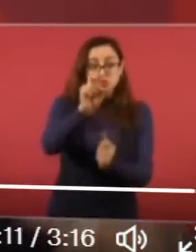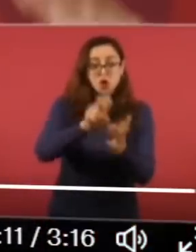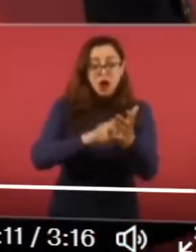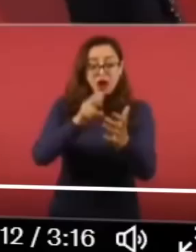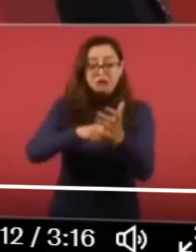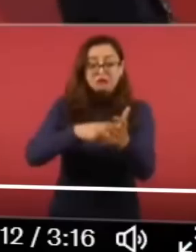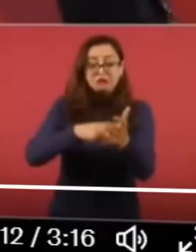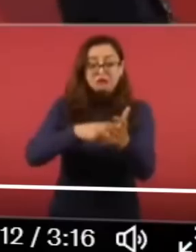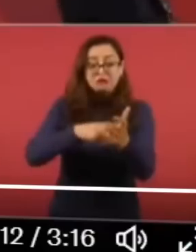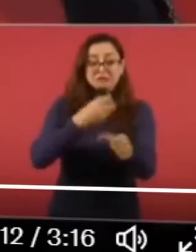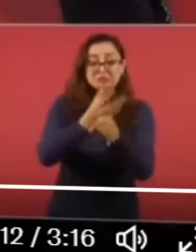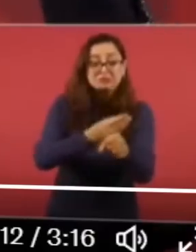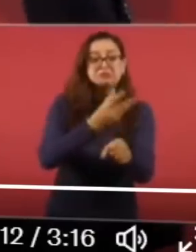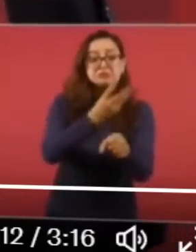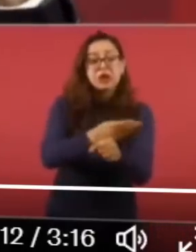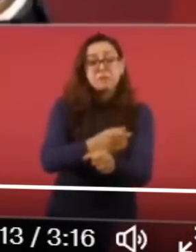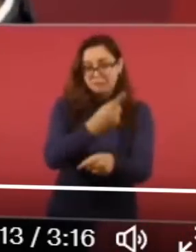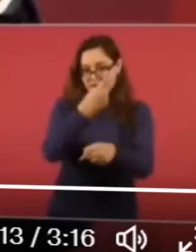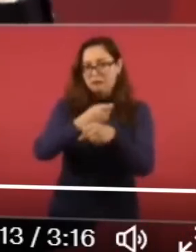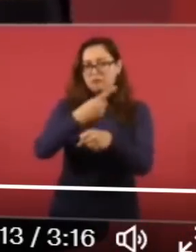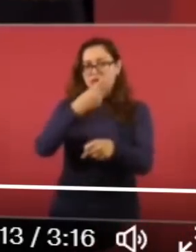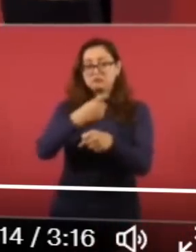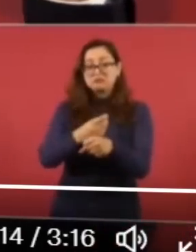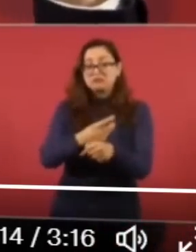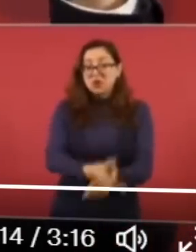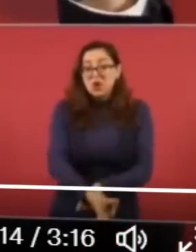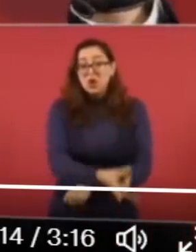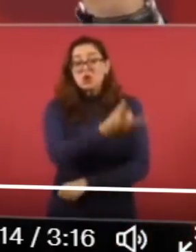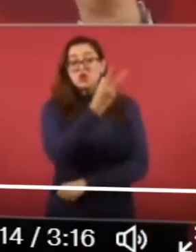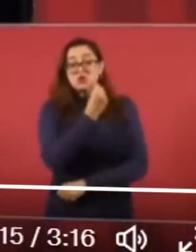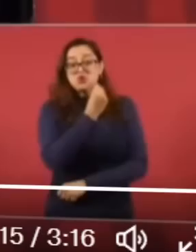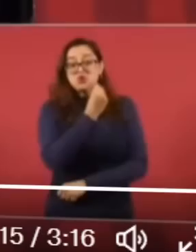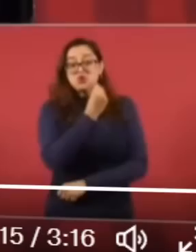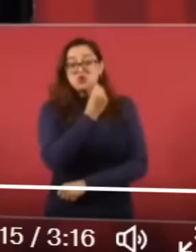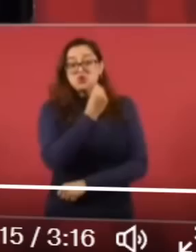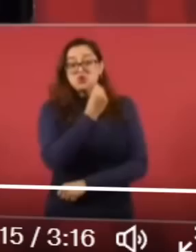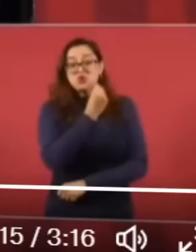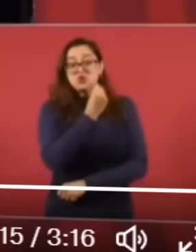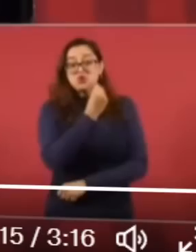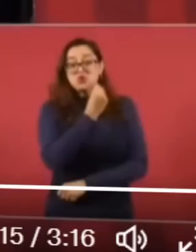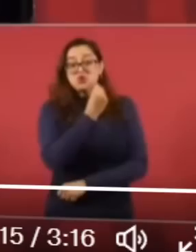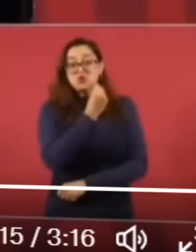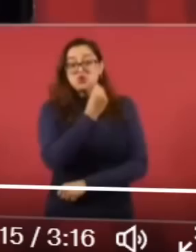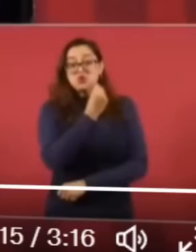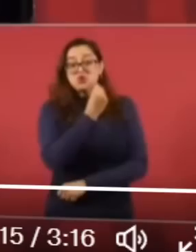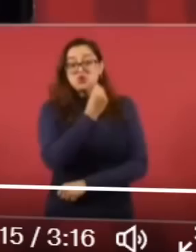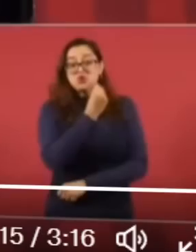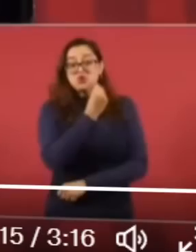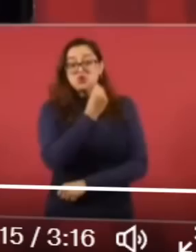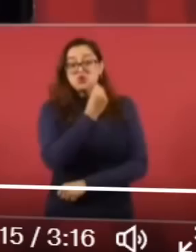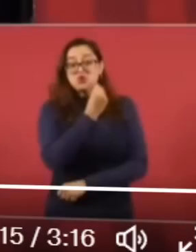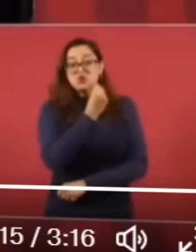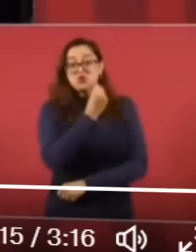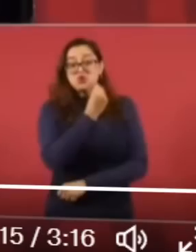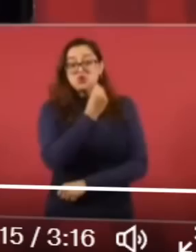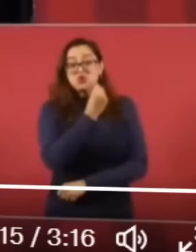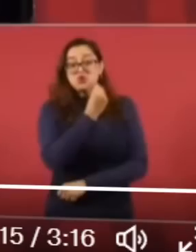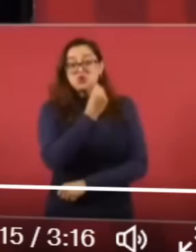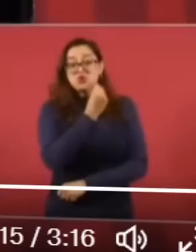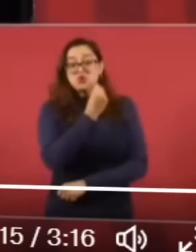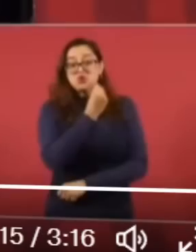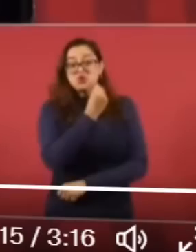porque dejar de luchar Es como empezar a morir Bueno pues ahí Ven al presidente de la república